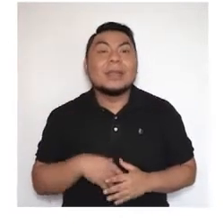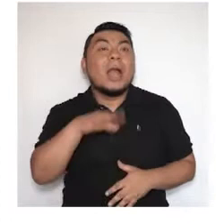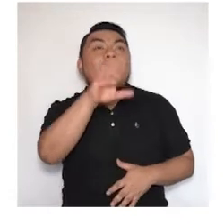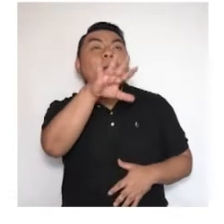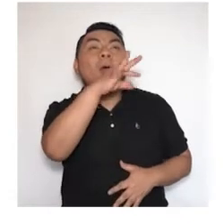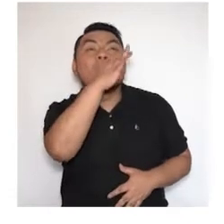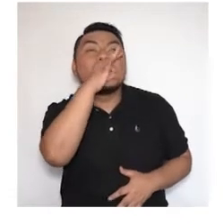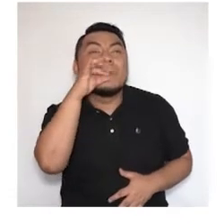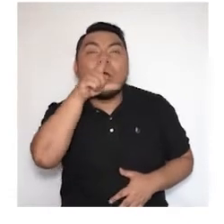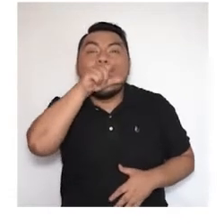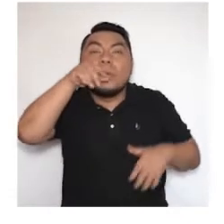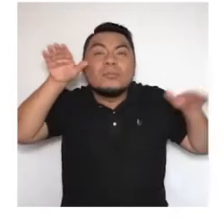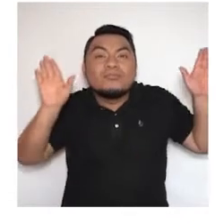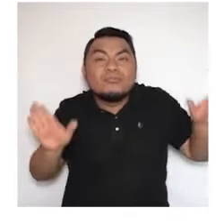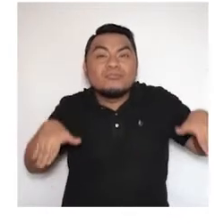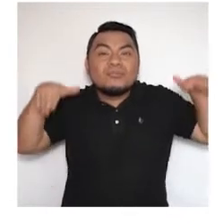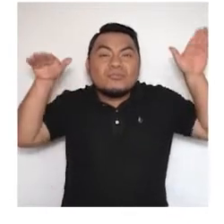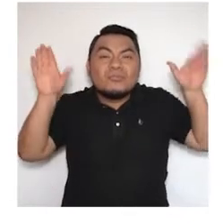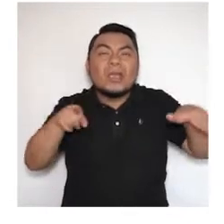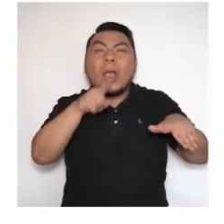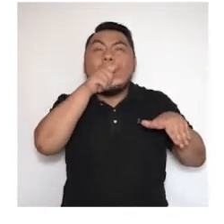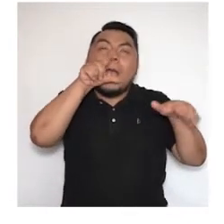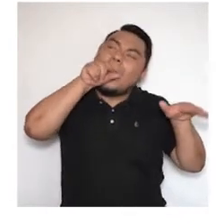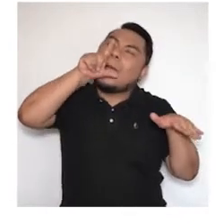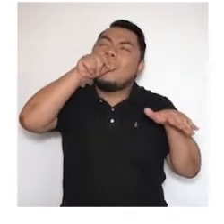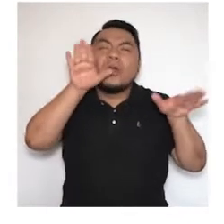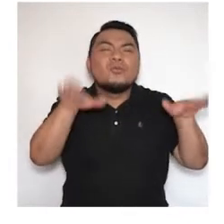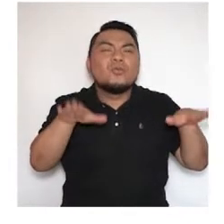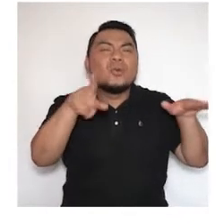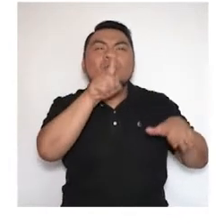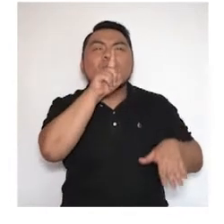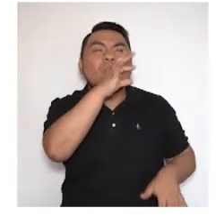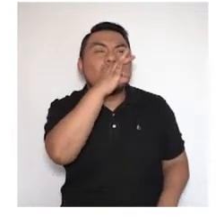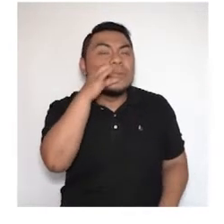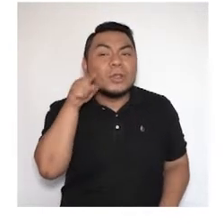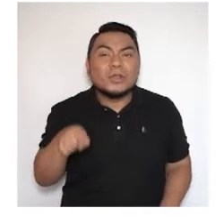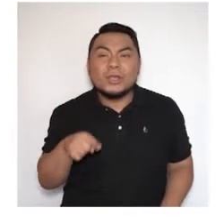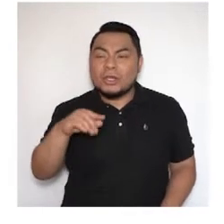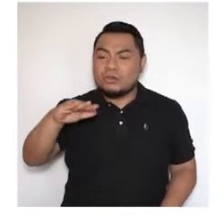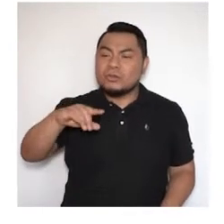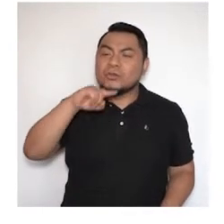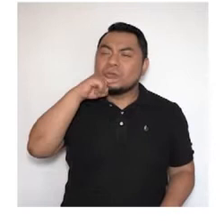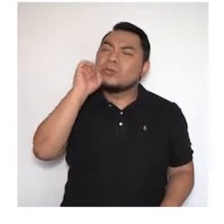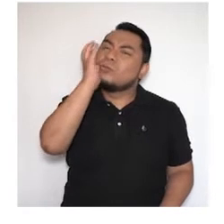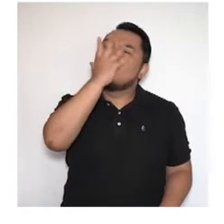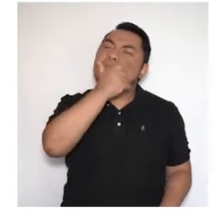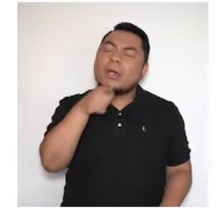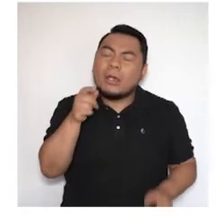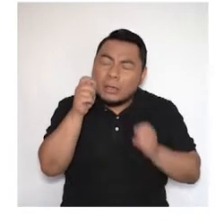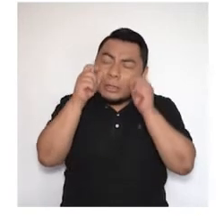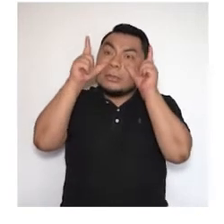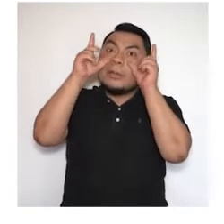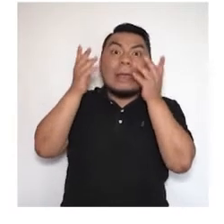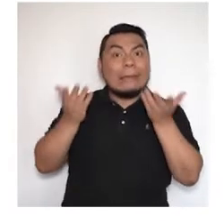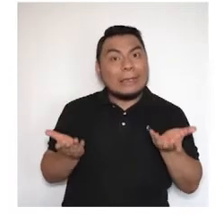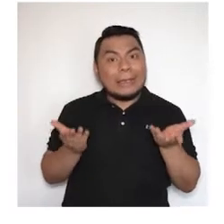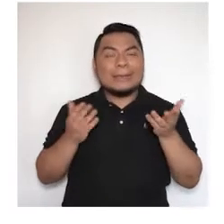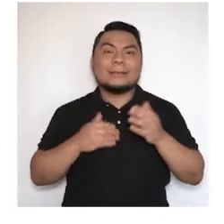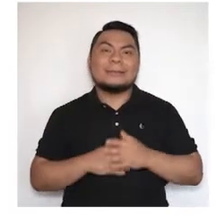Callen las gaviotas, dejen de graznar, que la niña linda se va a despertar.